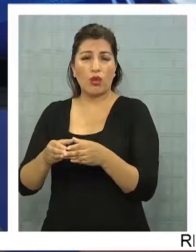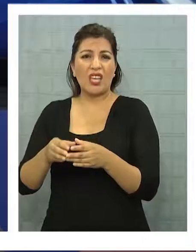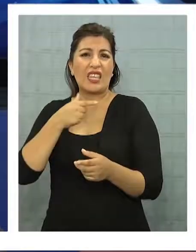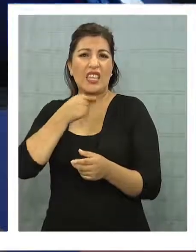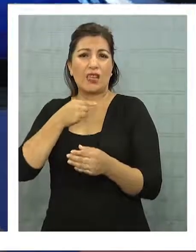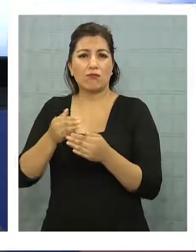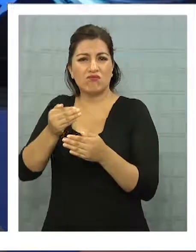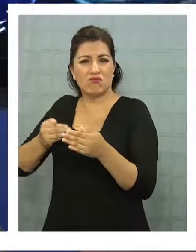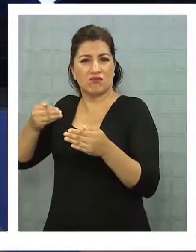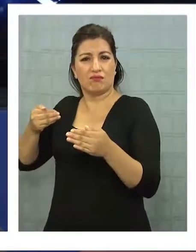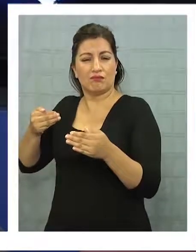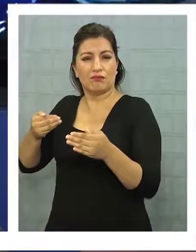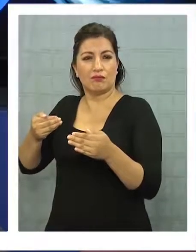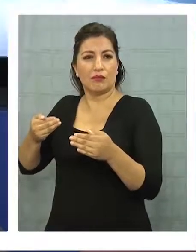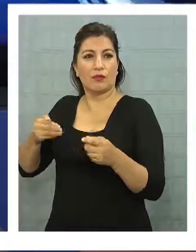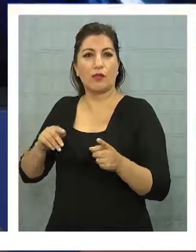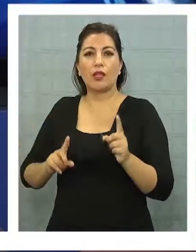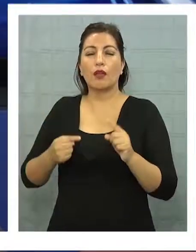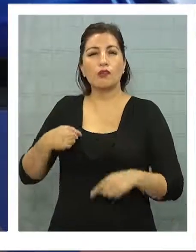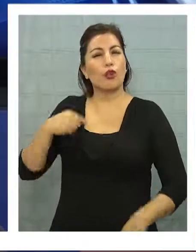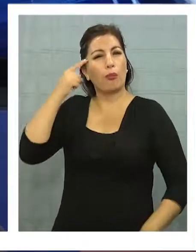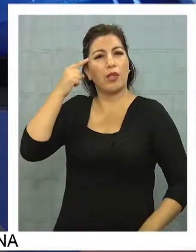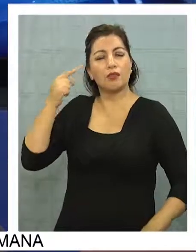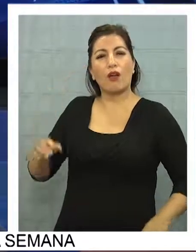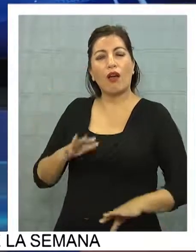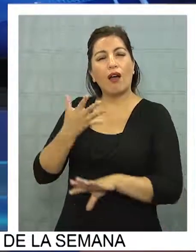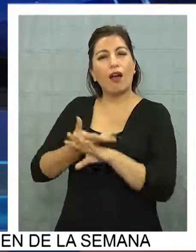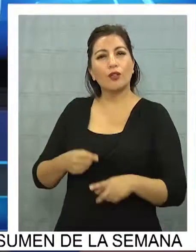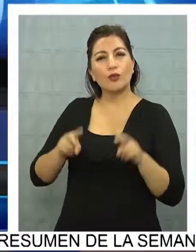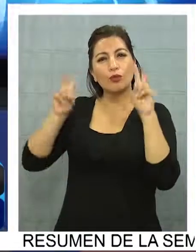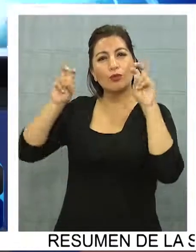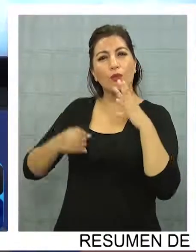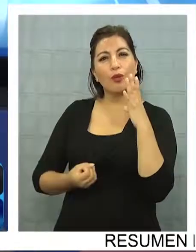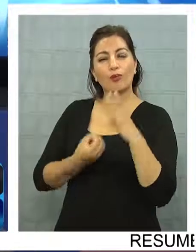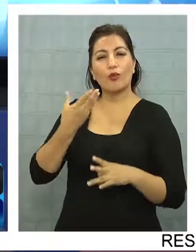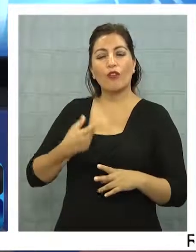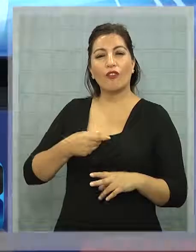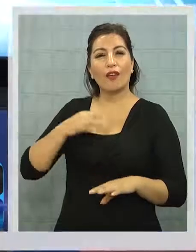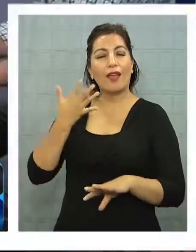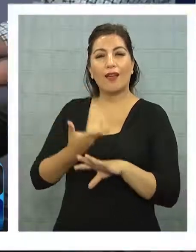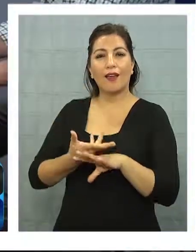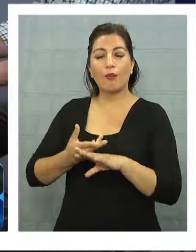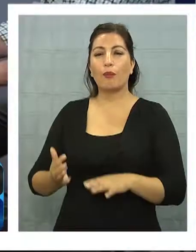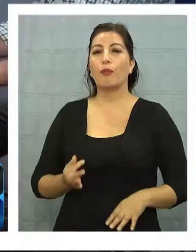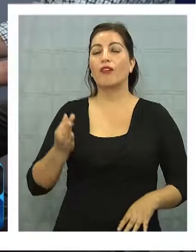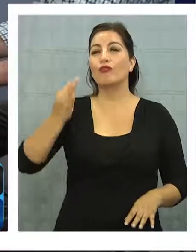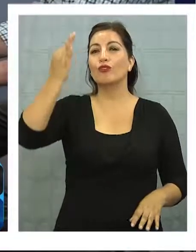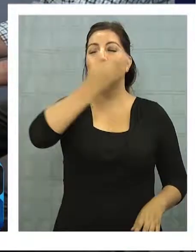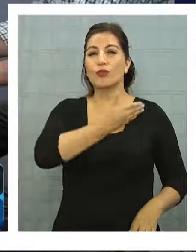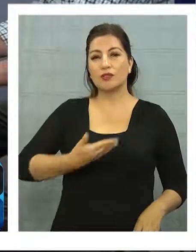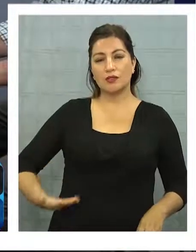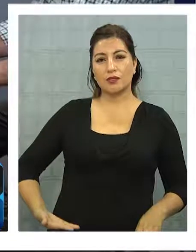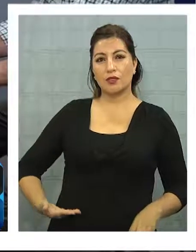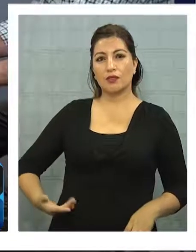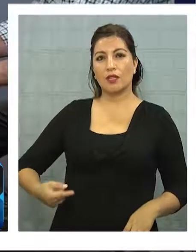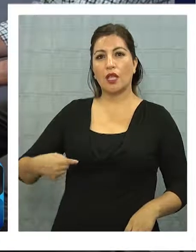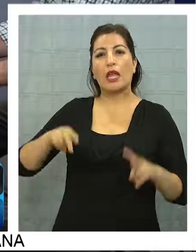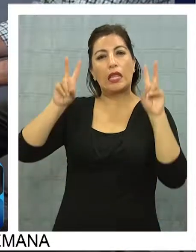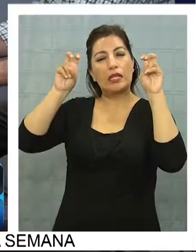al que eran los temas de la desigualdad primero, después los del crecimiento económico también, son temas de distribución del ingreso,